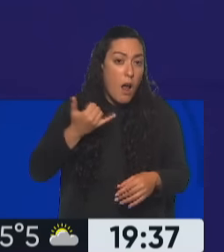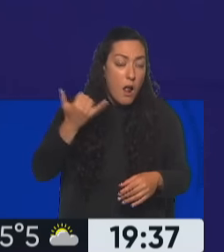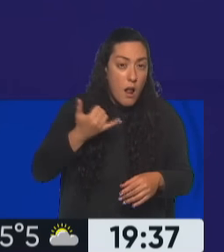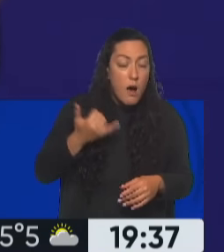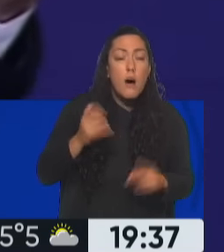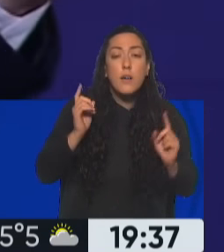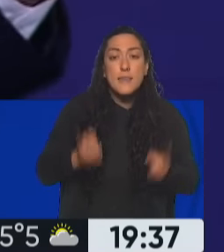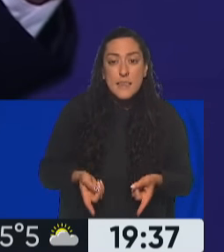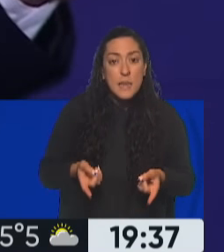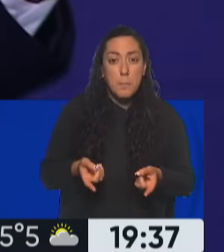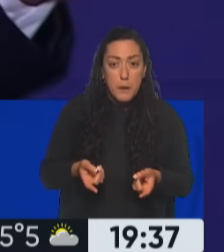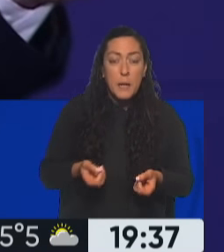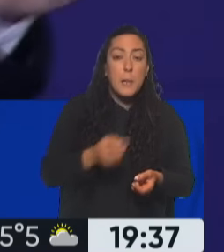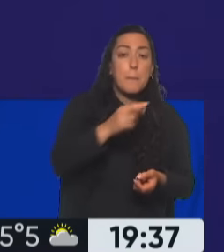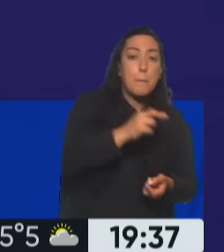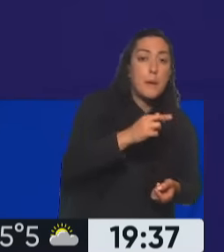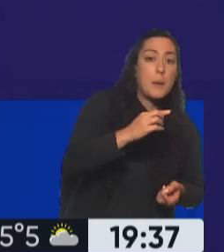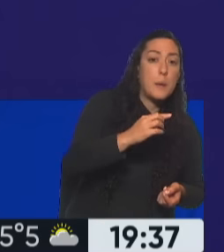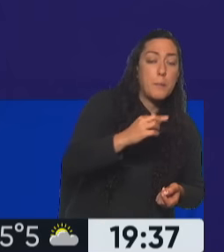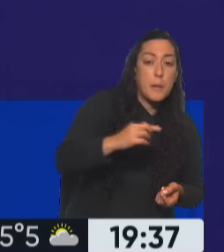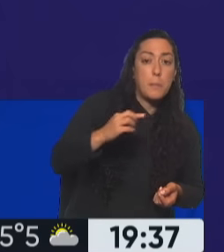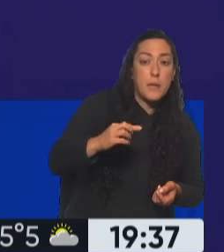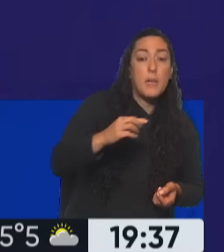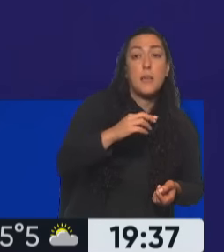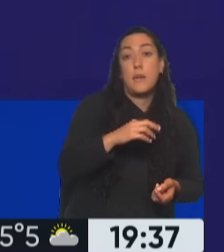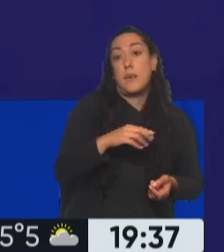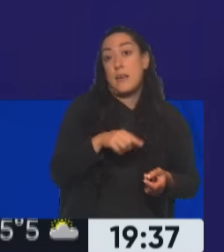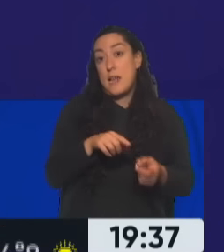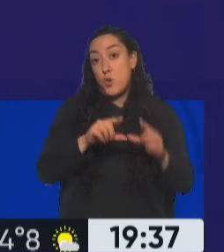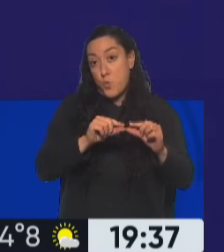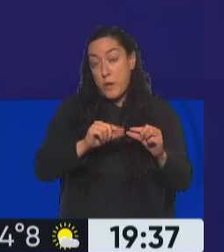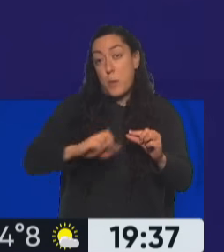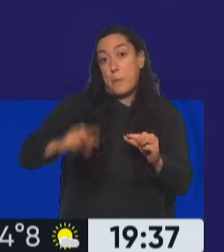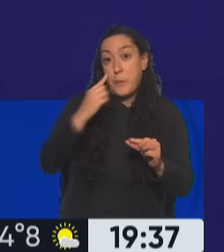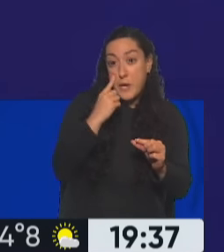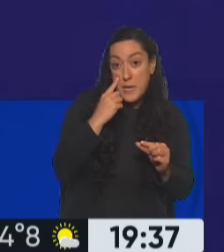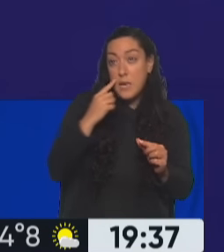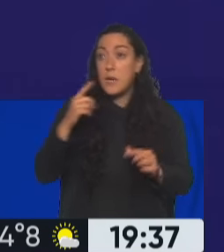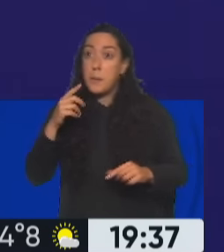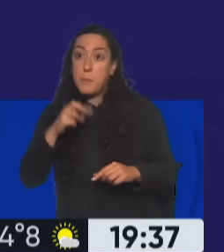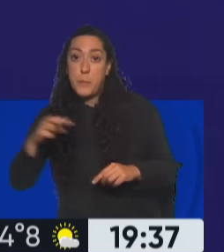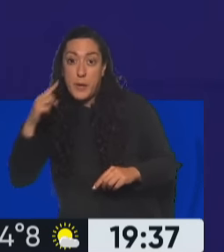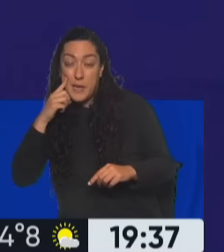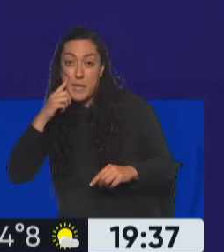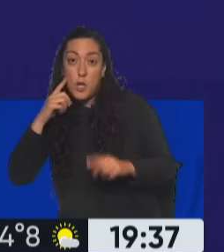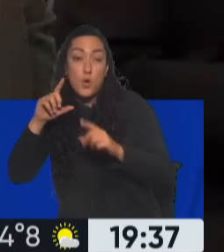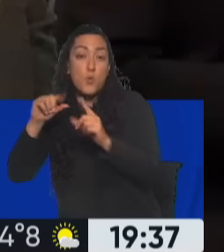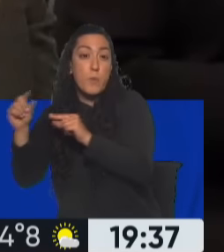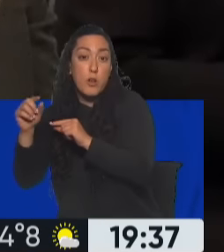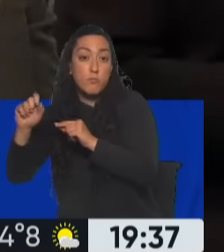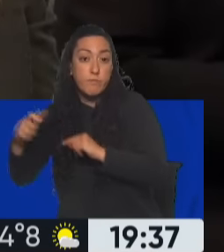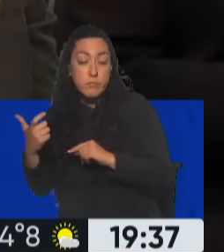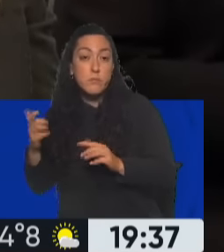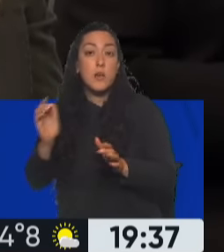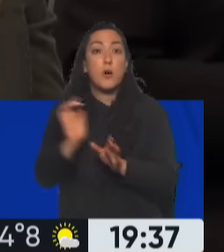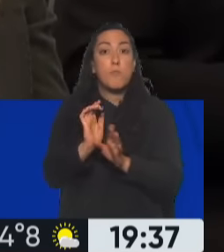la diferencia entre el PBI de PPP y el PBI a valores corrientes, eso le está